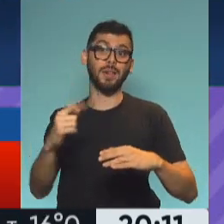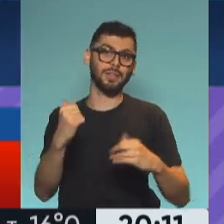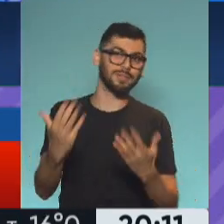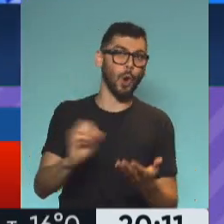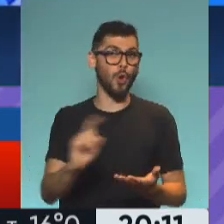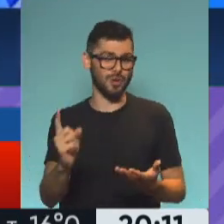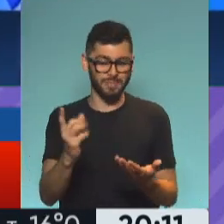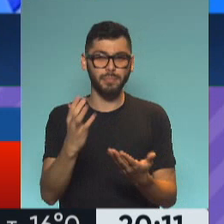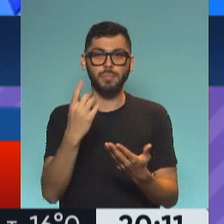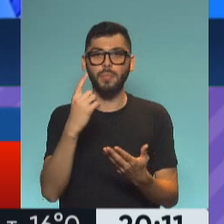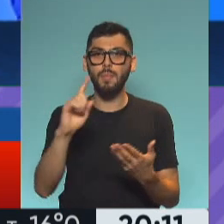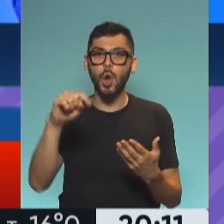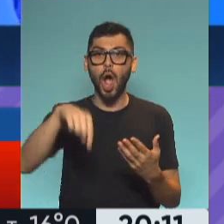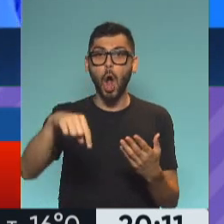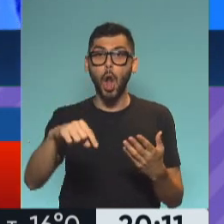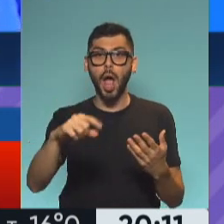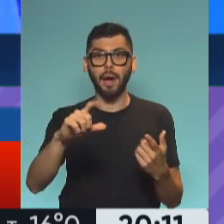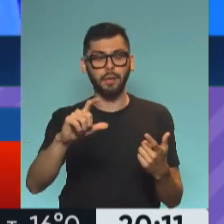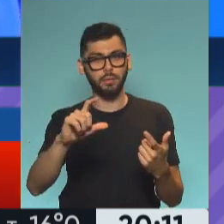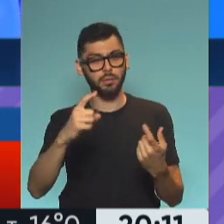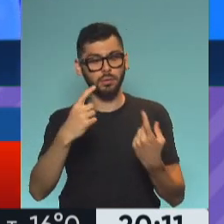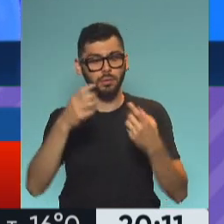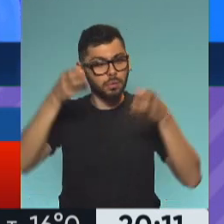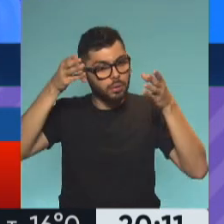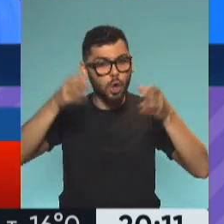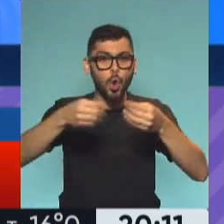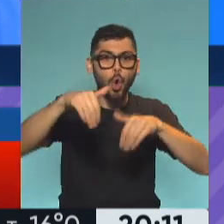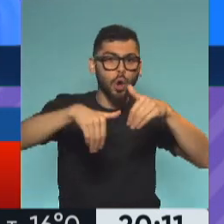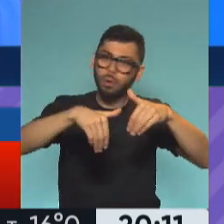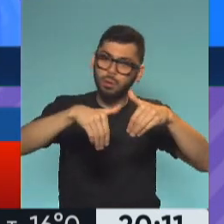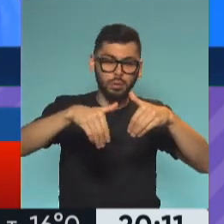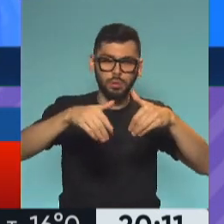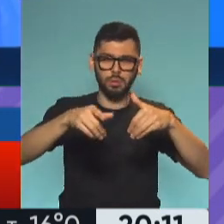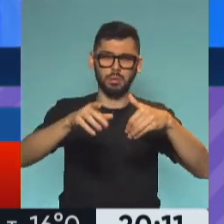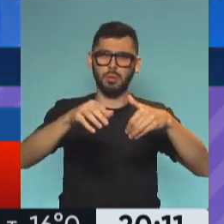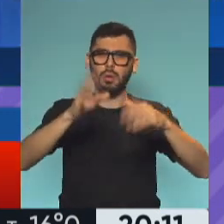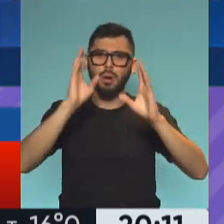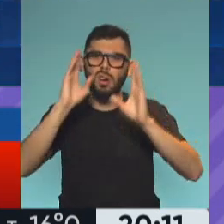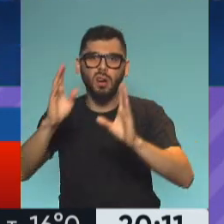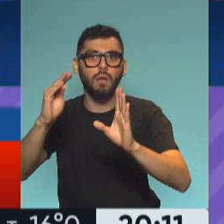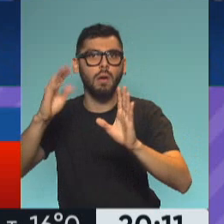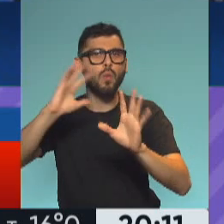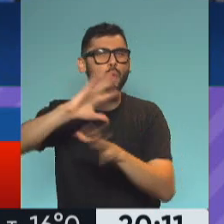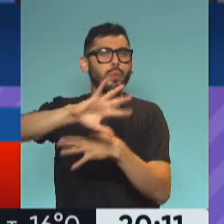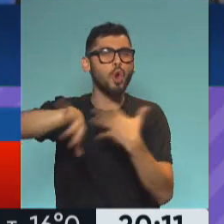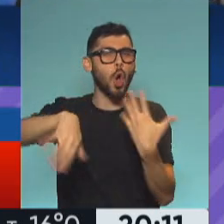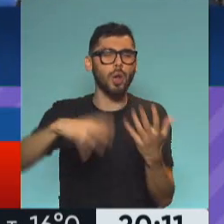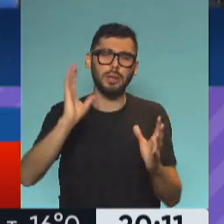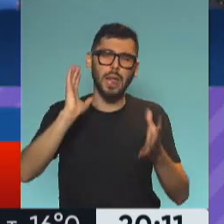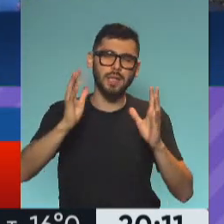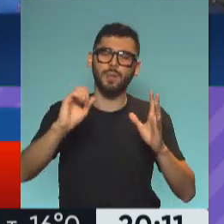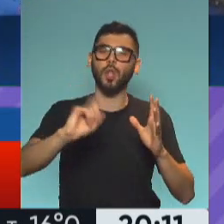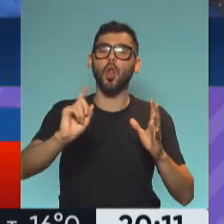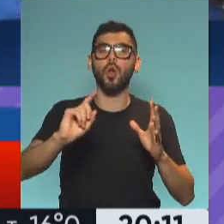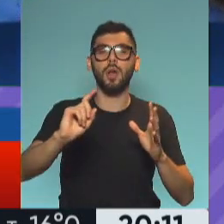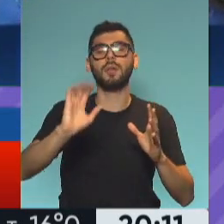el eje está puesto en otro el eje está puesto en el nivel de violencia que se está viviendo en ese país no estamos hablando de agresiones